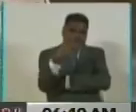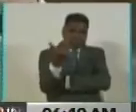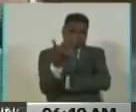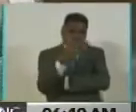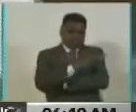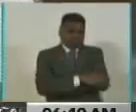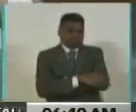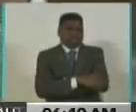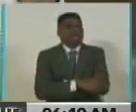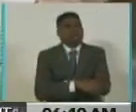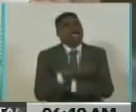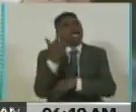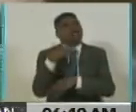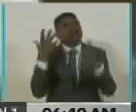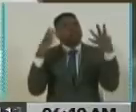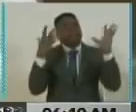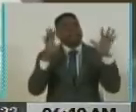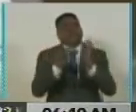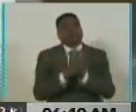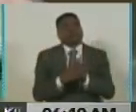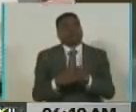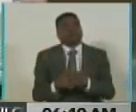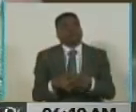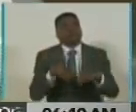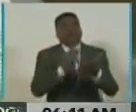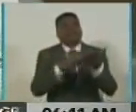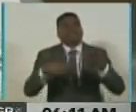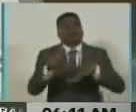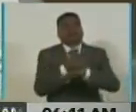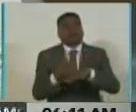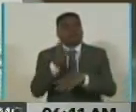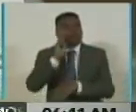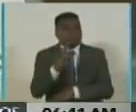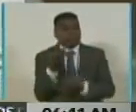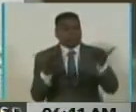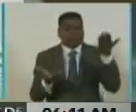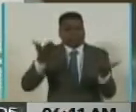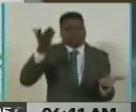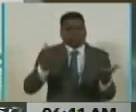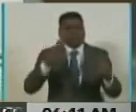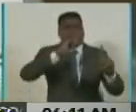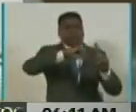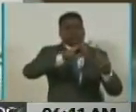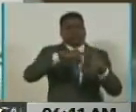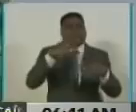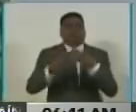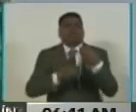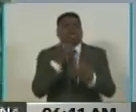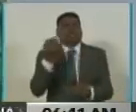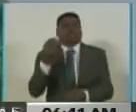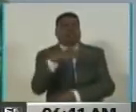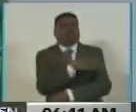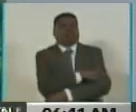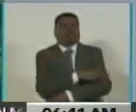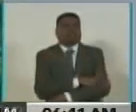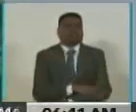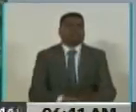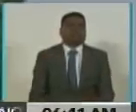están aplaudiendo por parte del gobierno, pero ya que estamos mirando a ambos lados, ¿qué es lo positivo que ha hecho la oposición? Bueno,